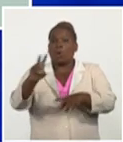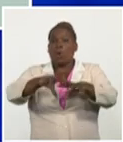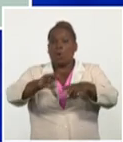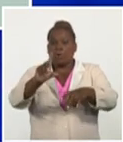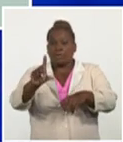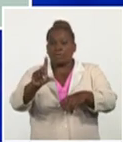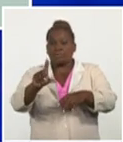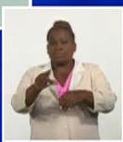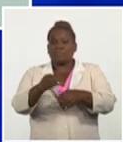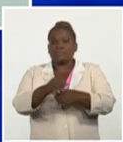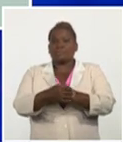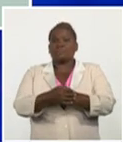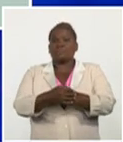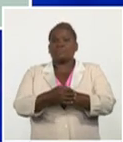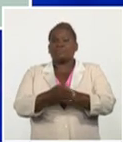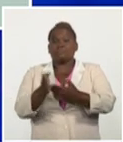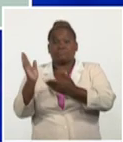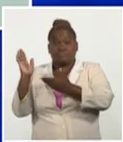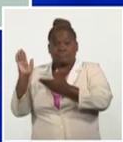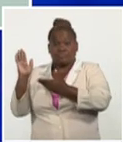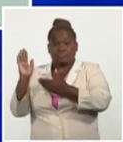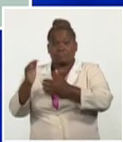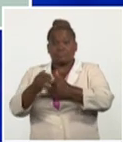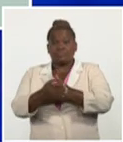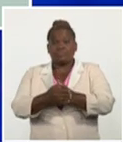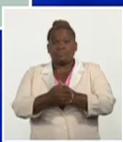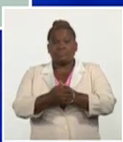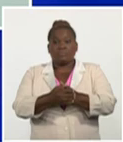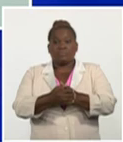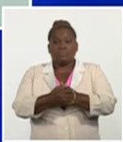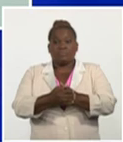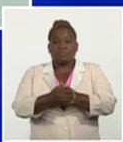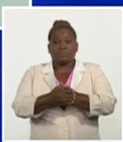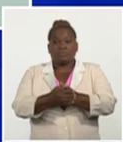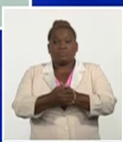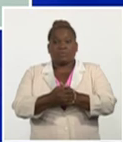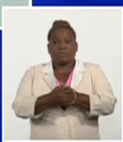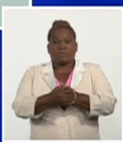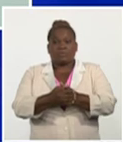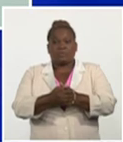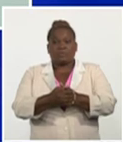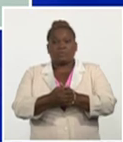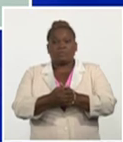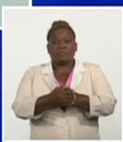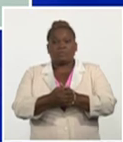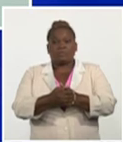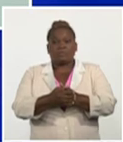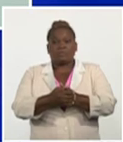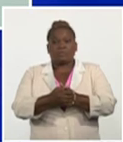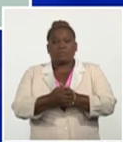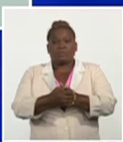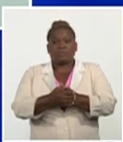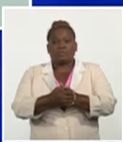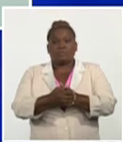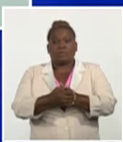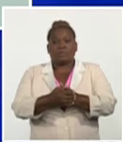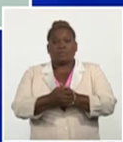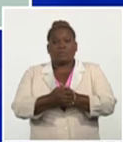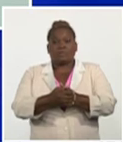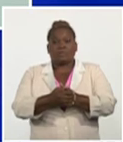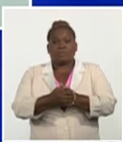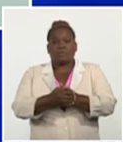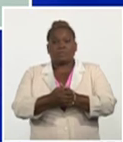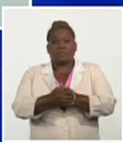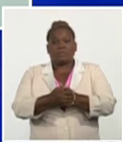del territorio oriental, una provincia que tiene que seguir accionando